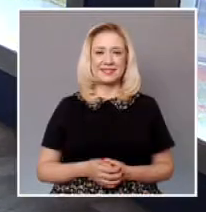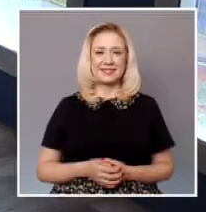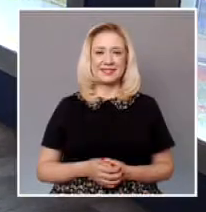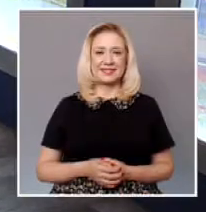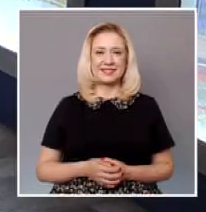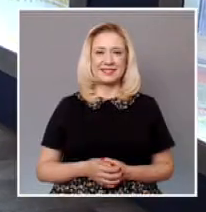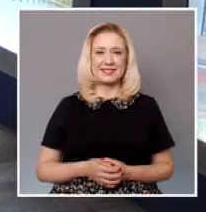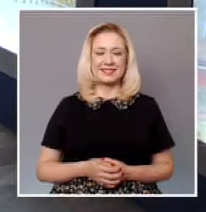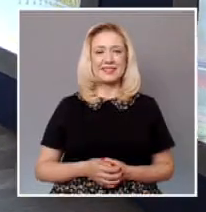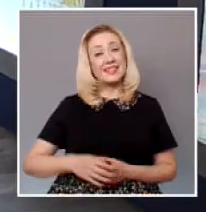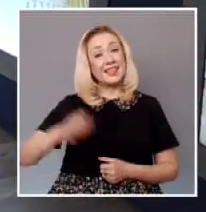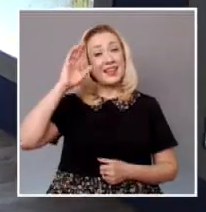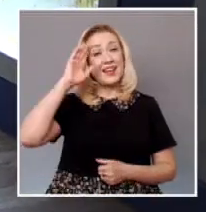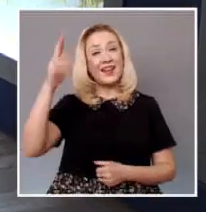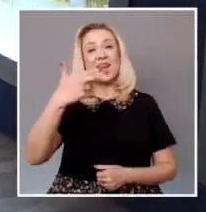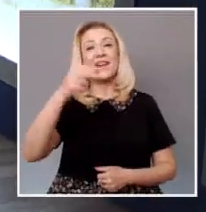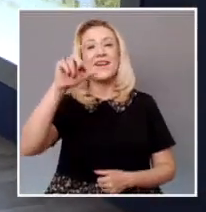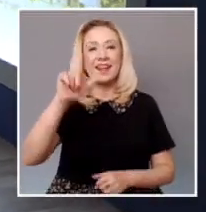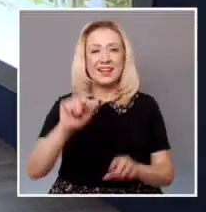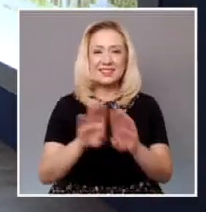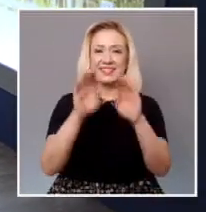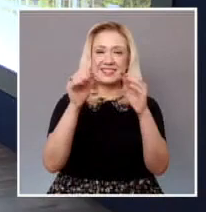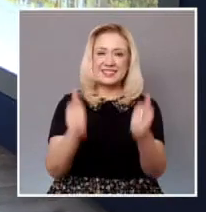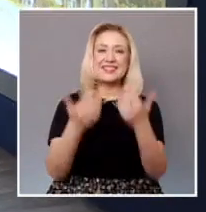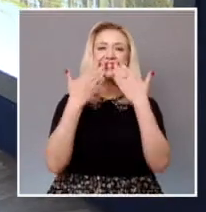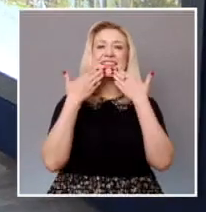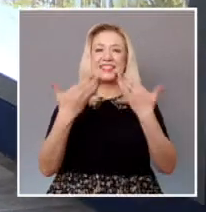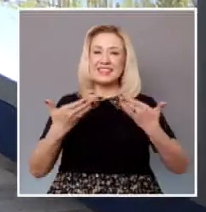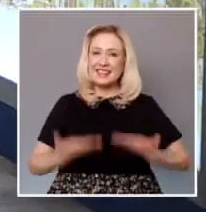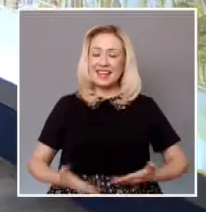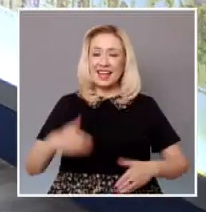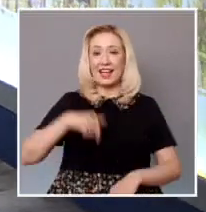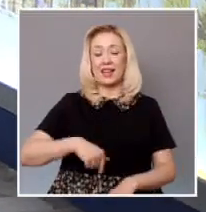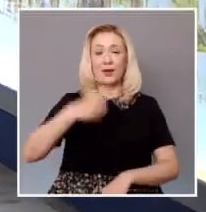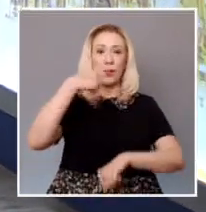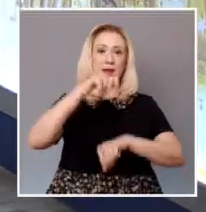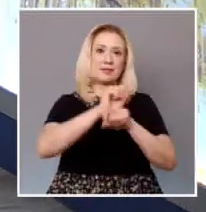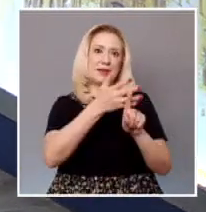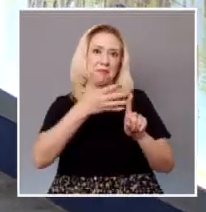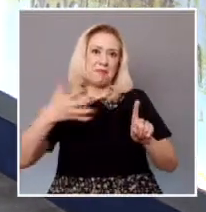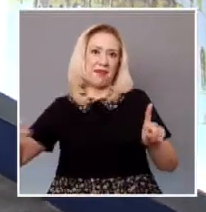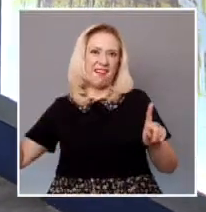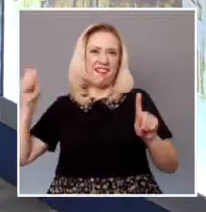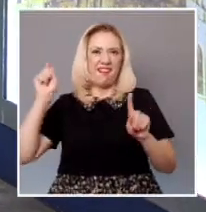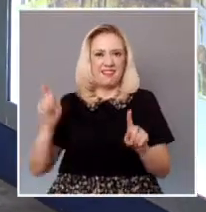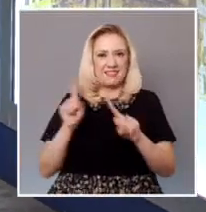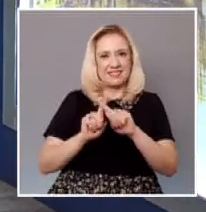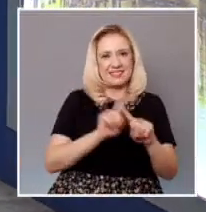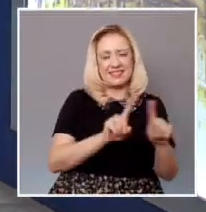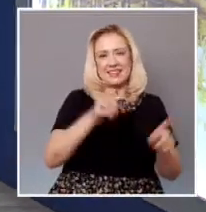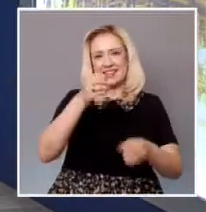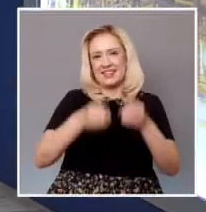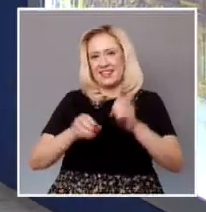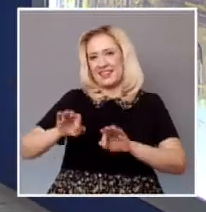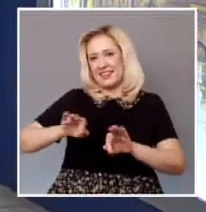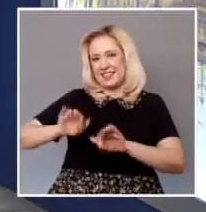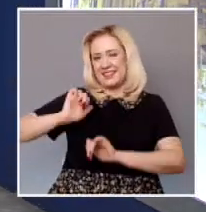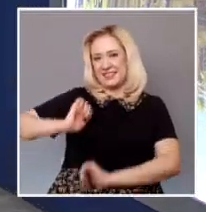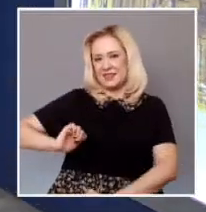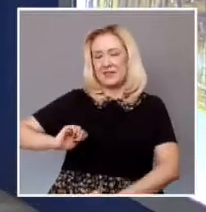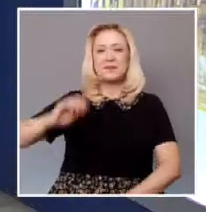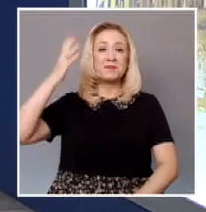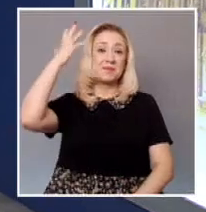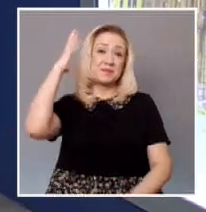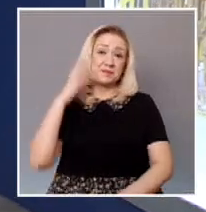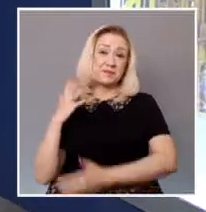Hola, ¿qué tal? Les damos la más cordial bienvenida a Semanario Judicial. Soy Lorena Sánchez Cabrera y en los próximos minutos le daremos cuenta de las sentencias